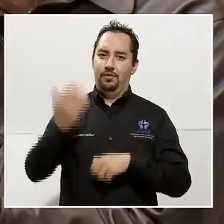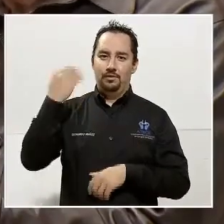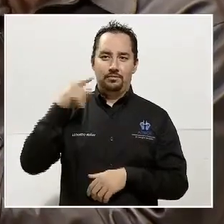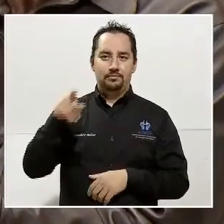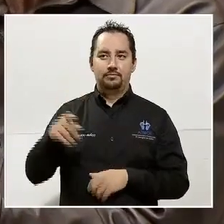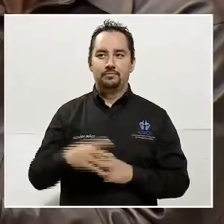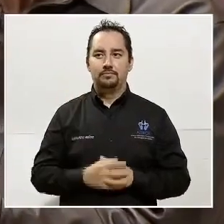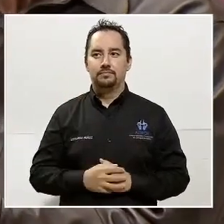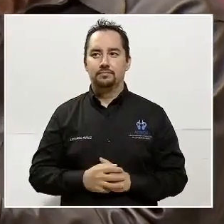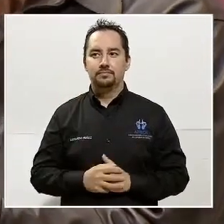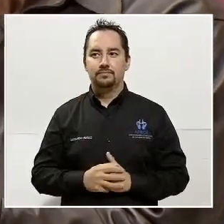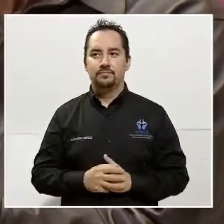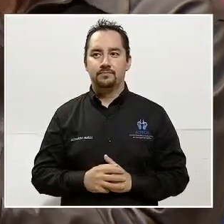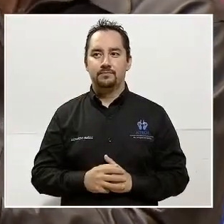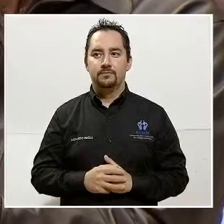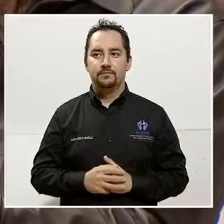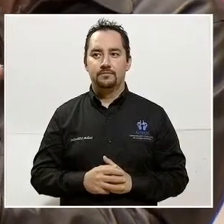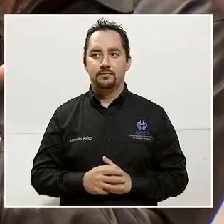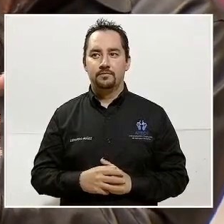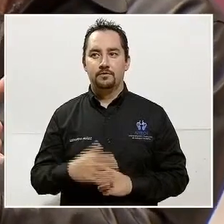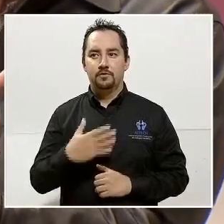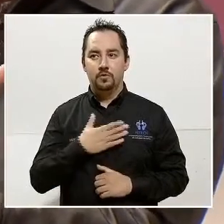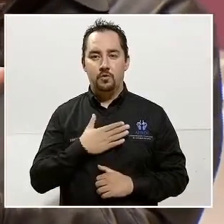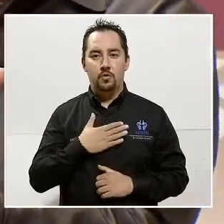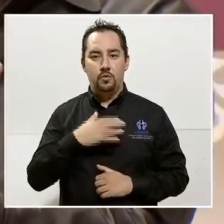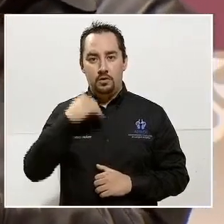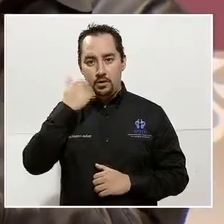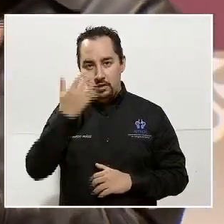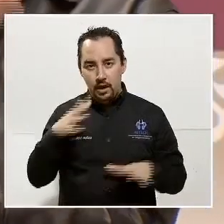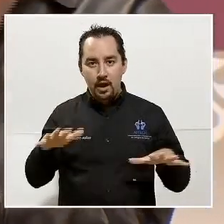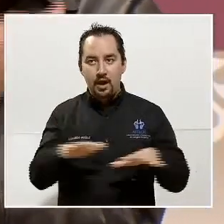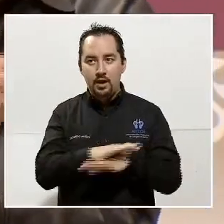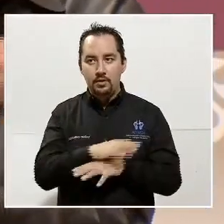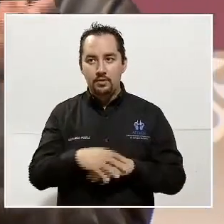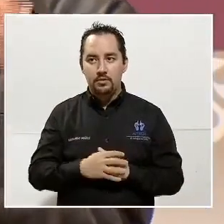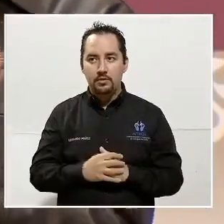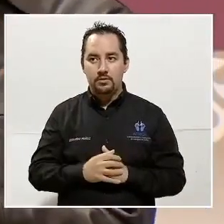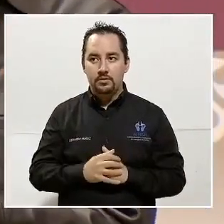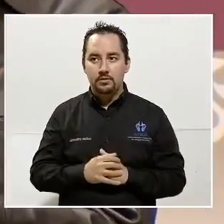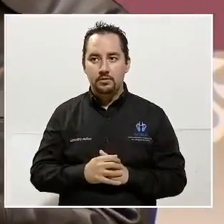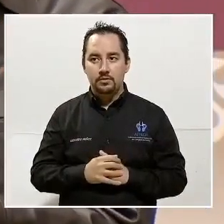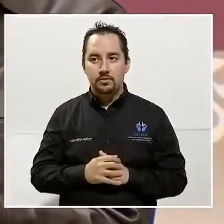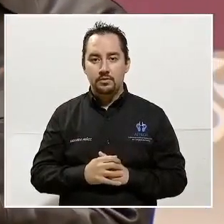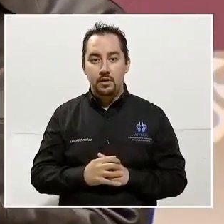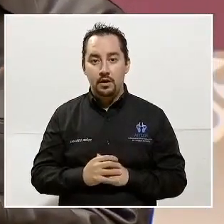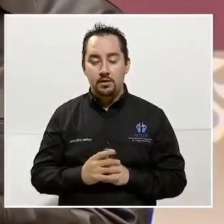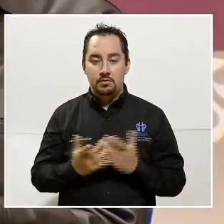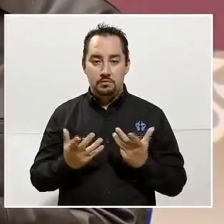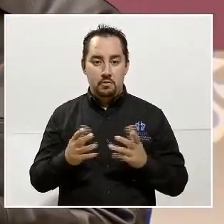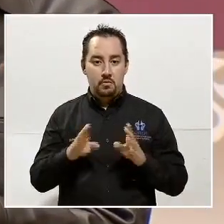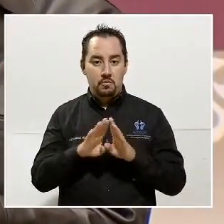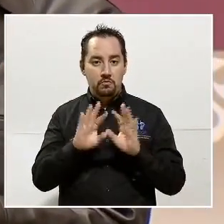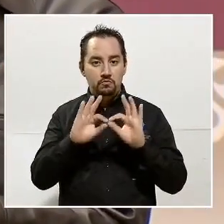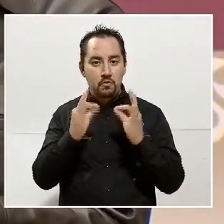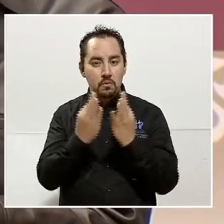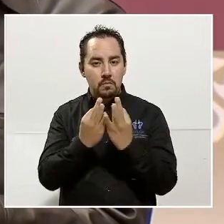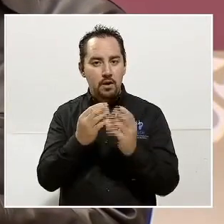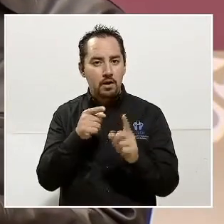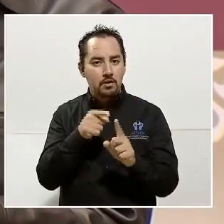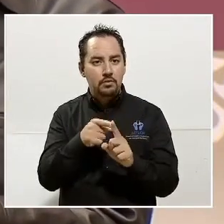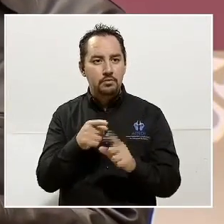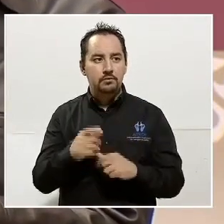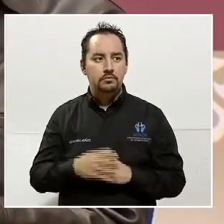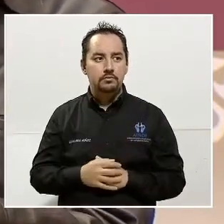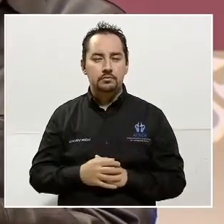que yo buscaba el cambio de una forma. Imagínense